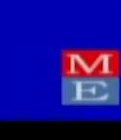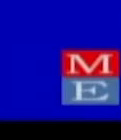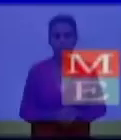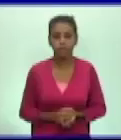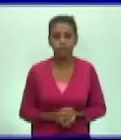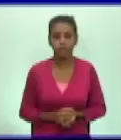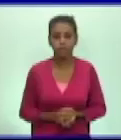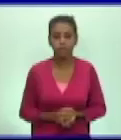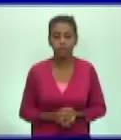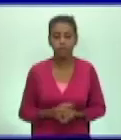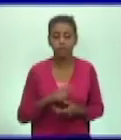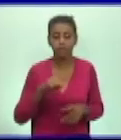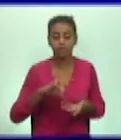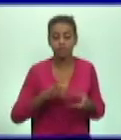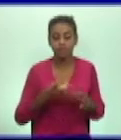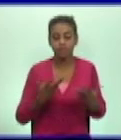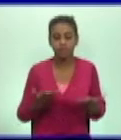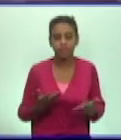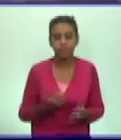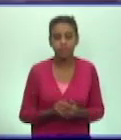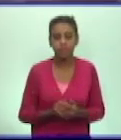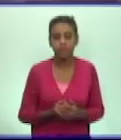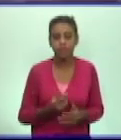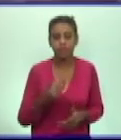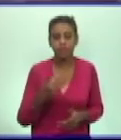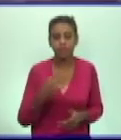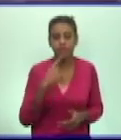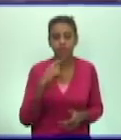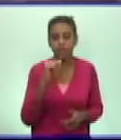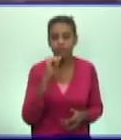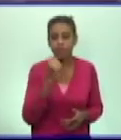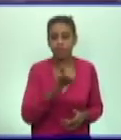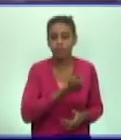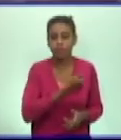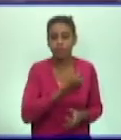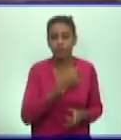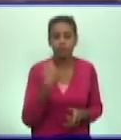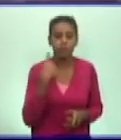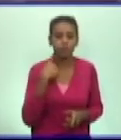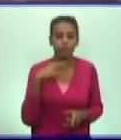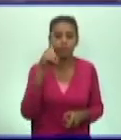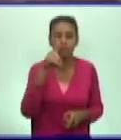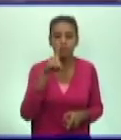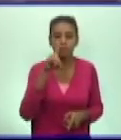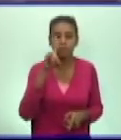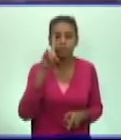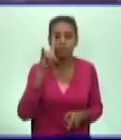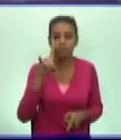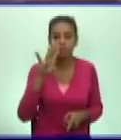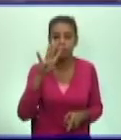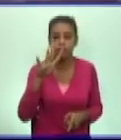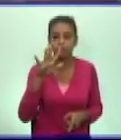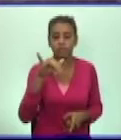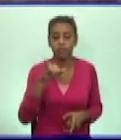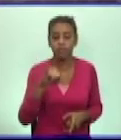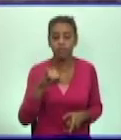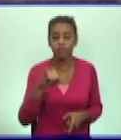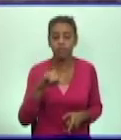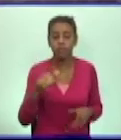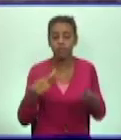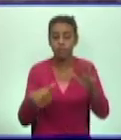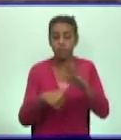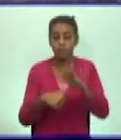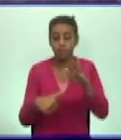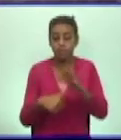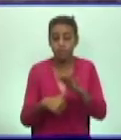En este sentido, muchachos, en diciembre de 1946, el líder de la nación, el presidente de la nación, el